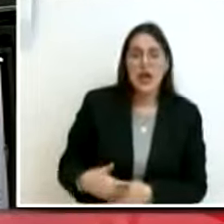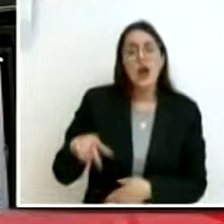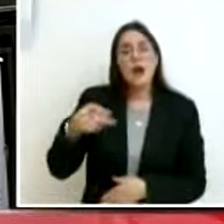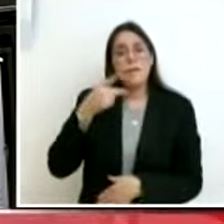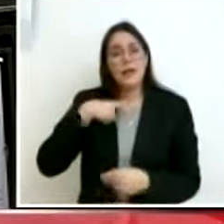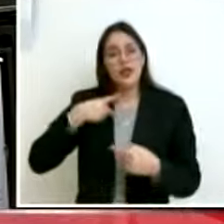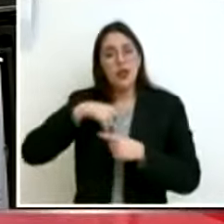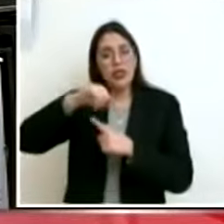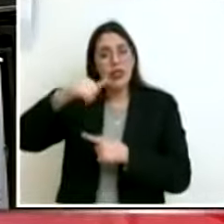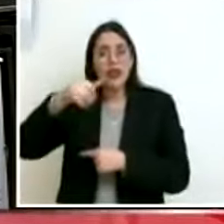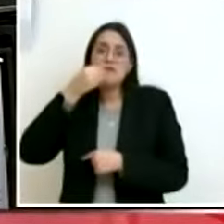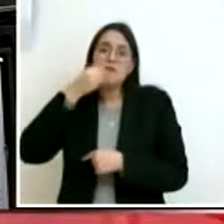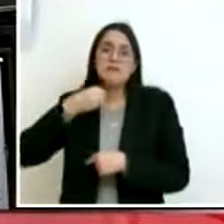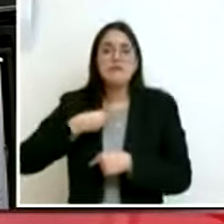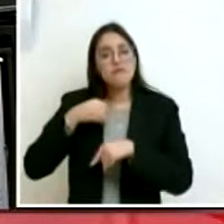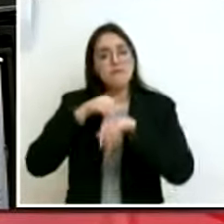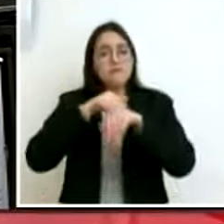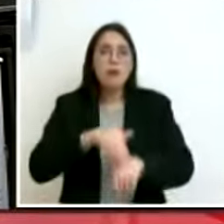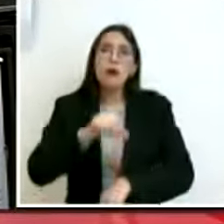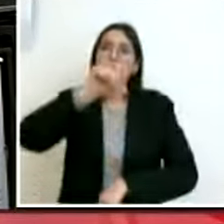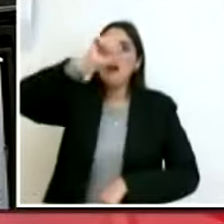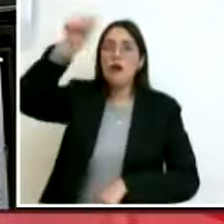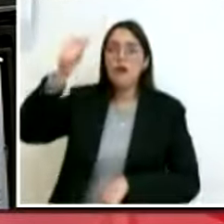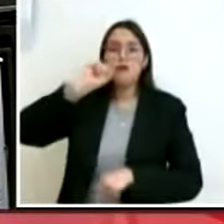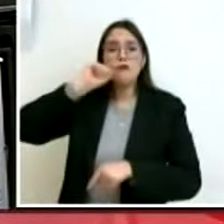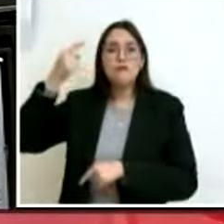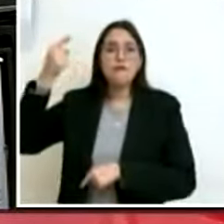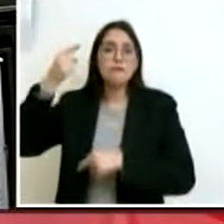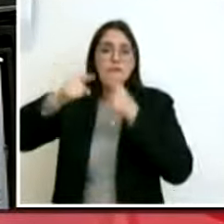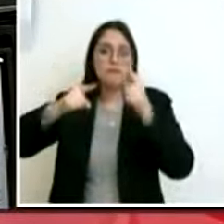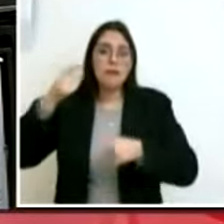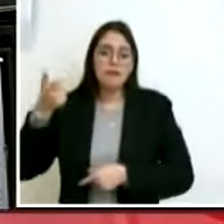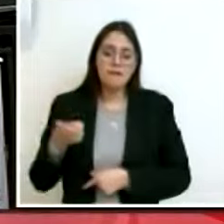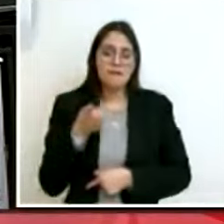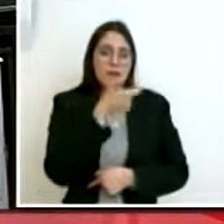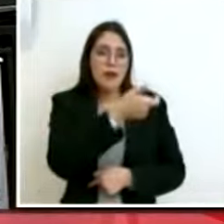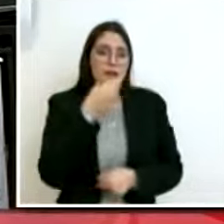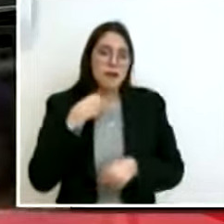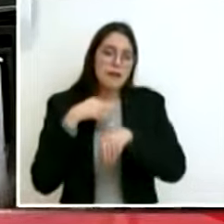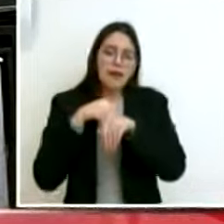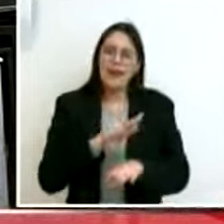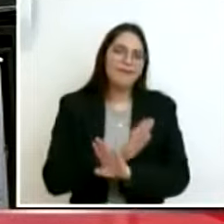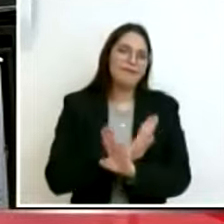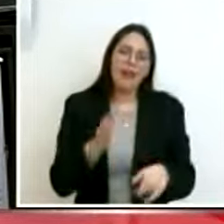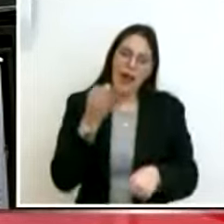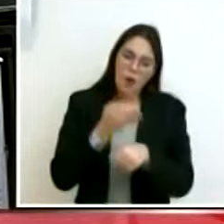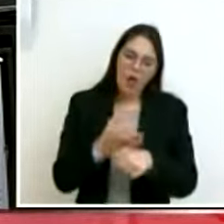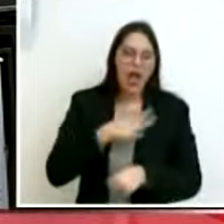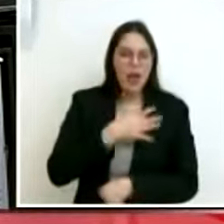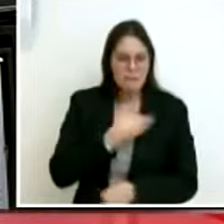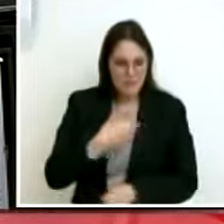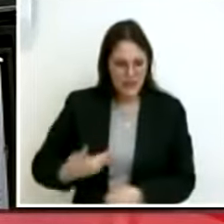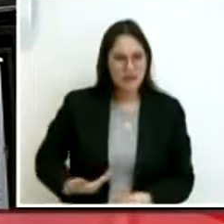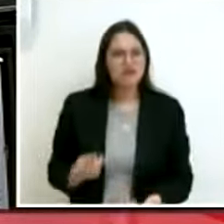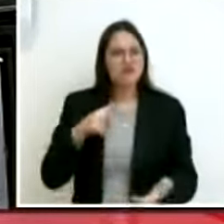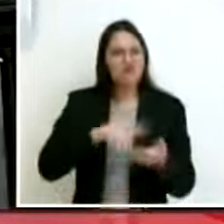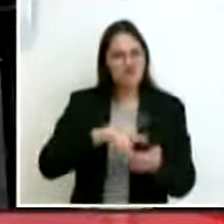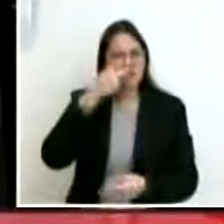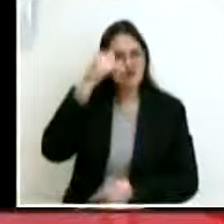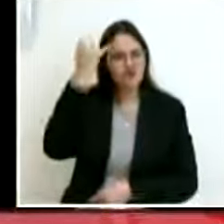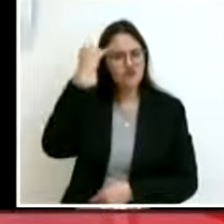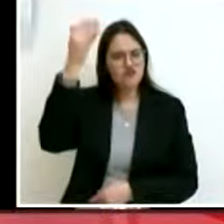que está al servicio de los que lo pusieron o los que le pagaron. Hoy tenemos presidente y